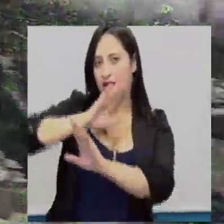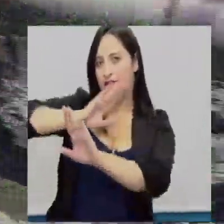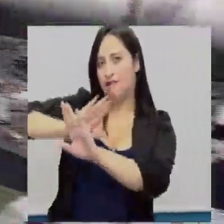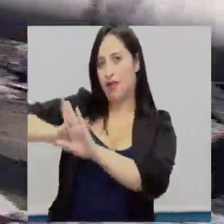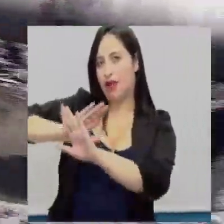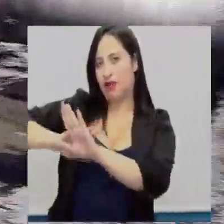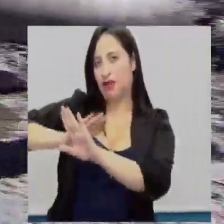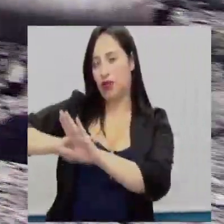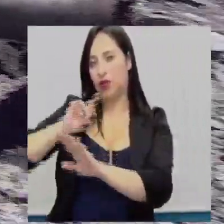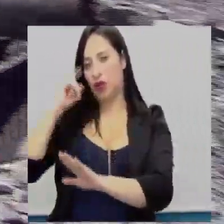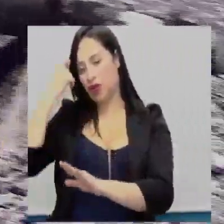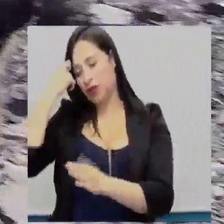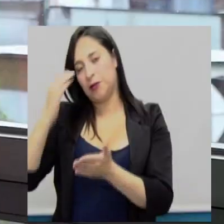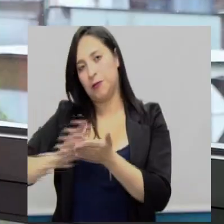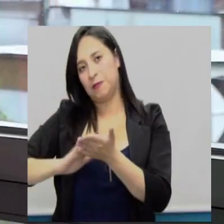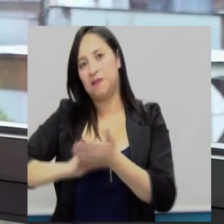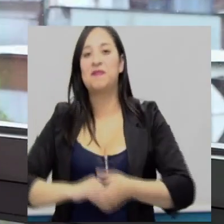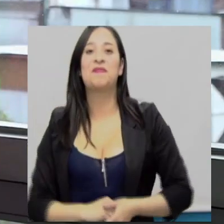generando.